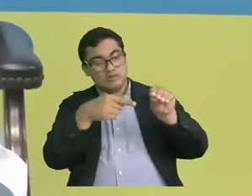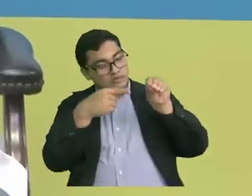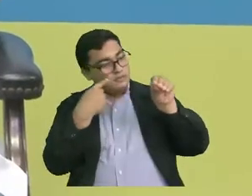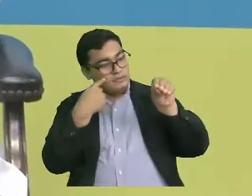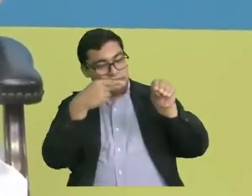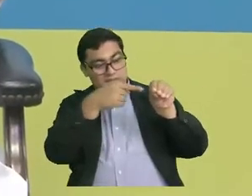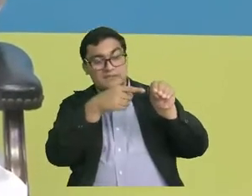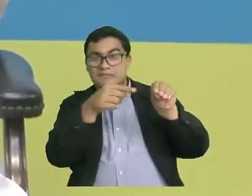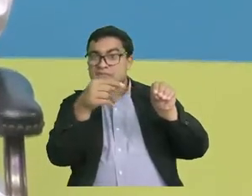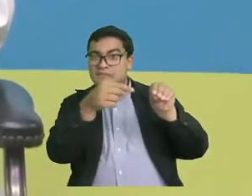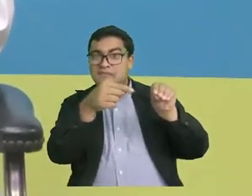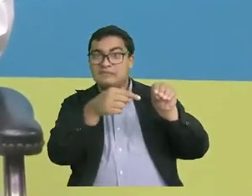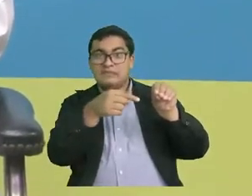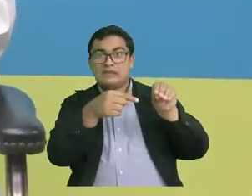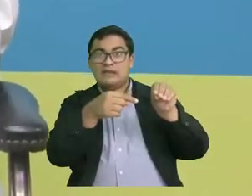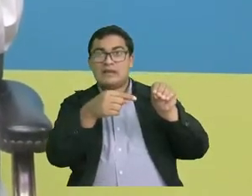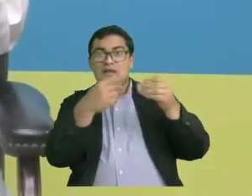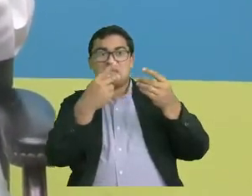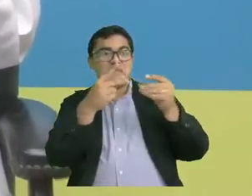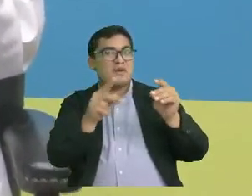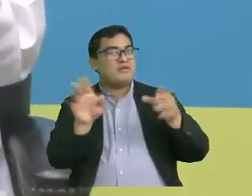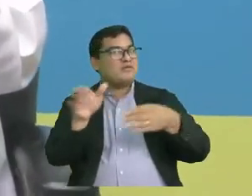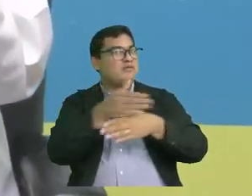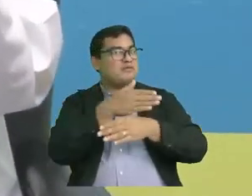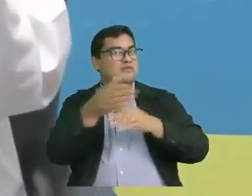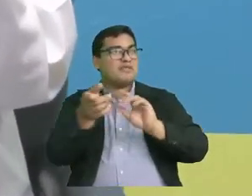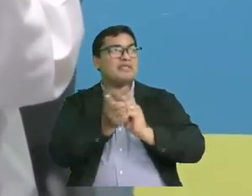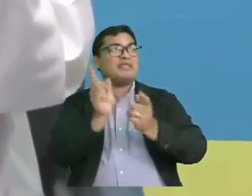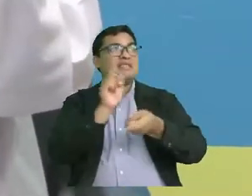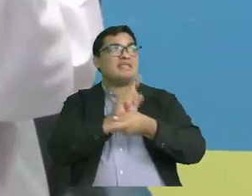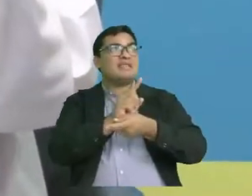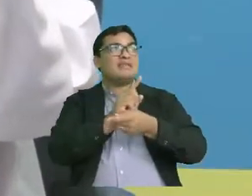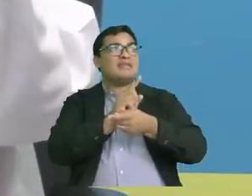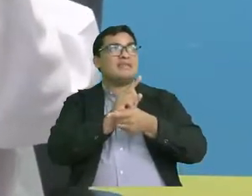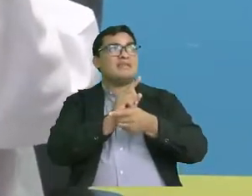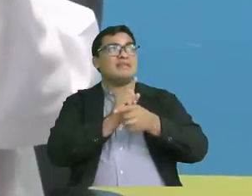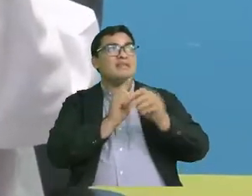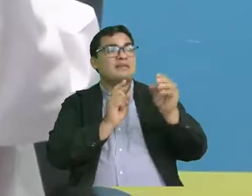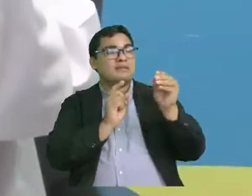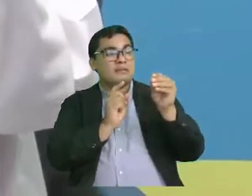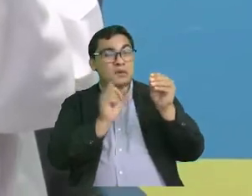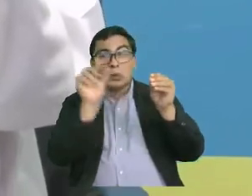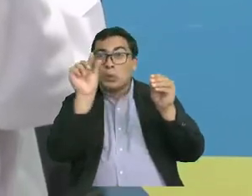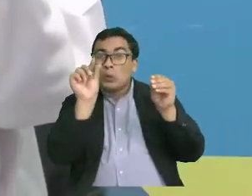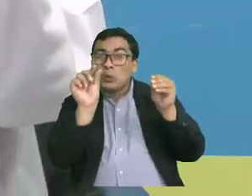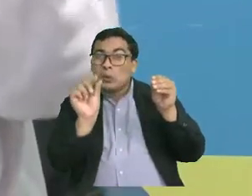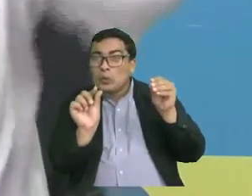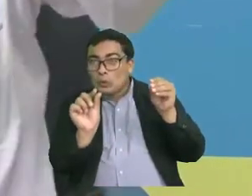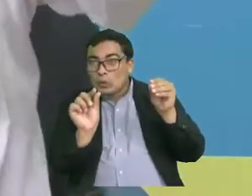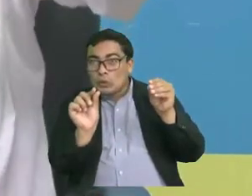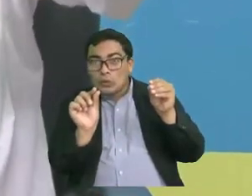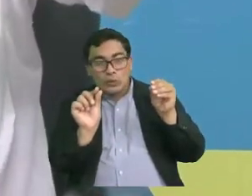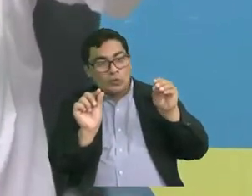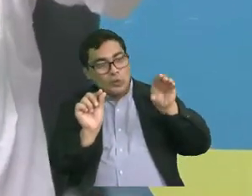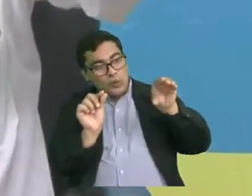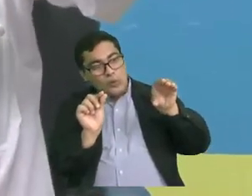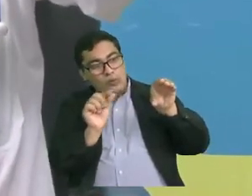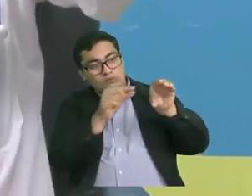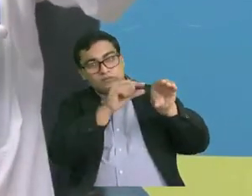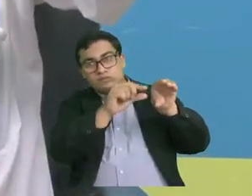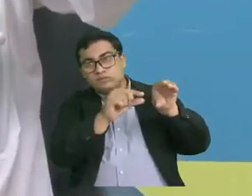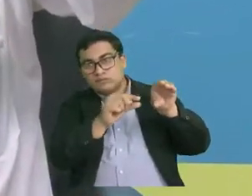mano, está alterado, está mutado, y el receptor se formó así, más delgadito, o pongámoslo así,